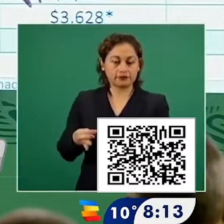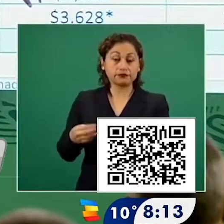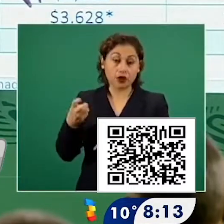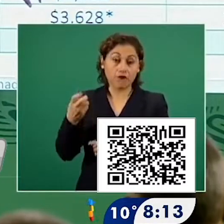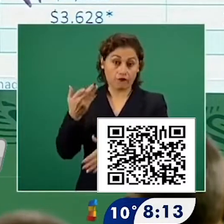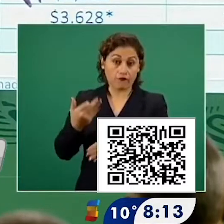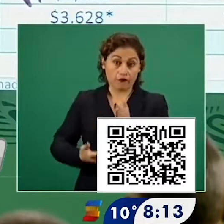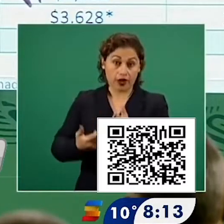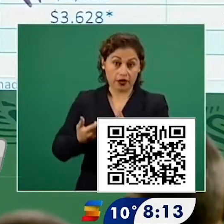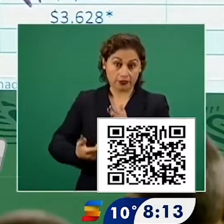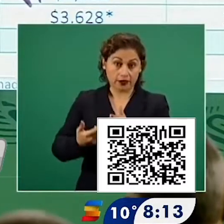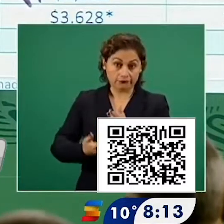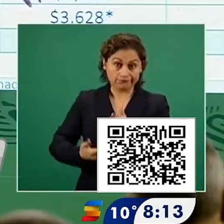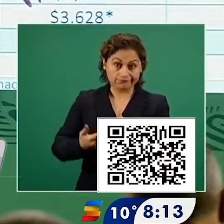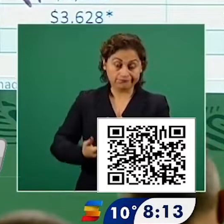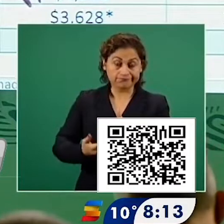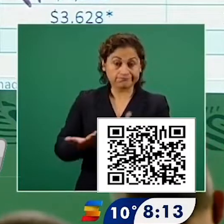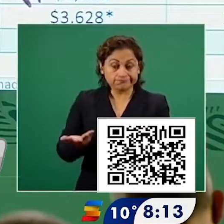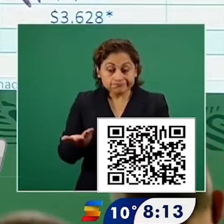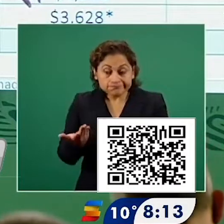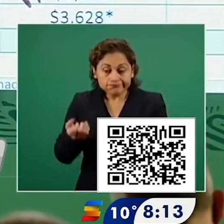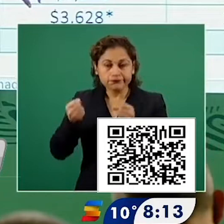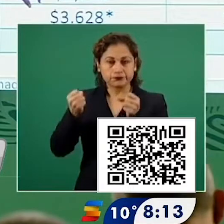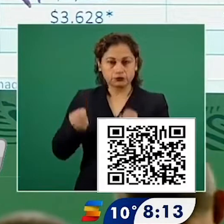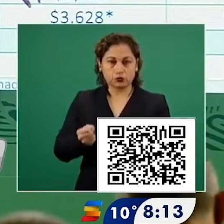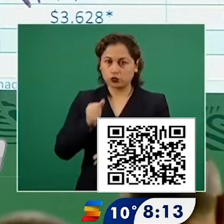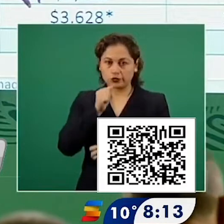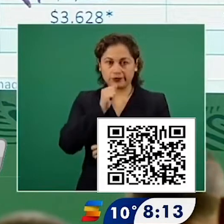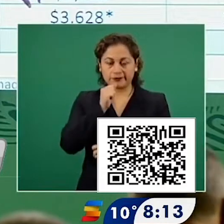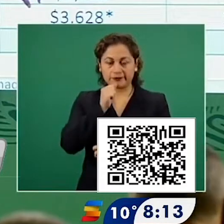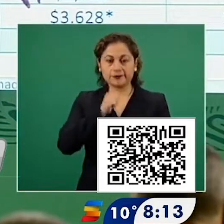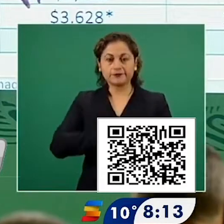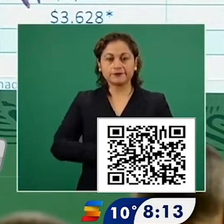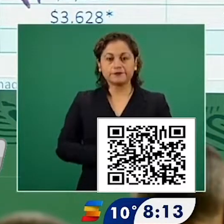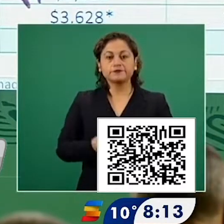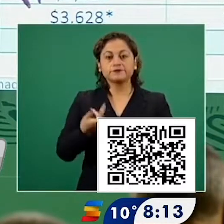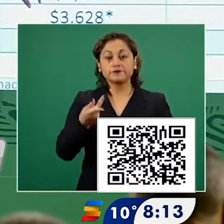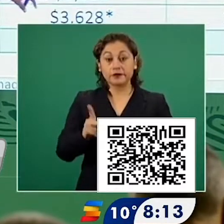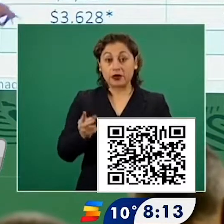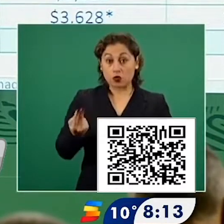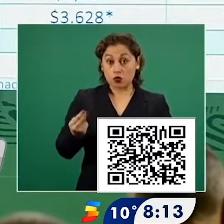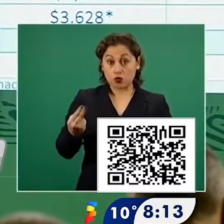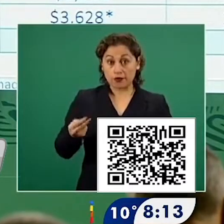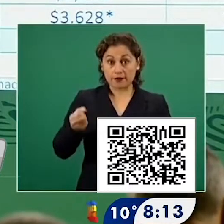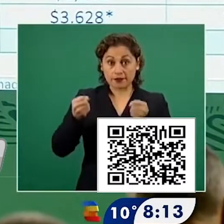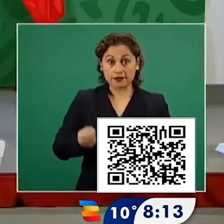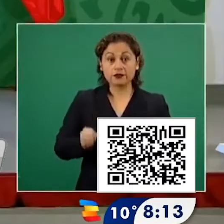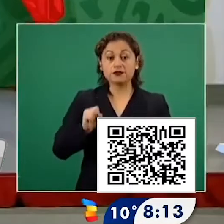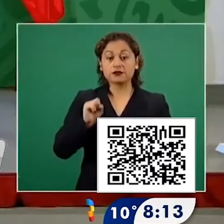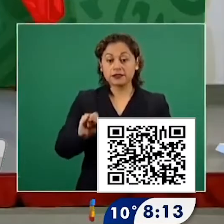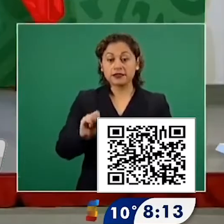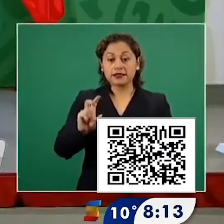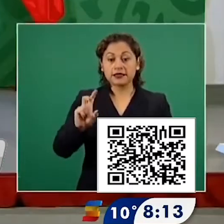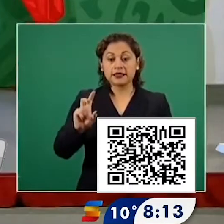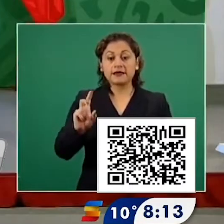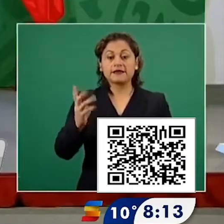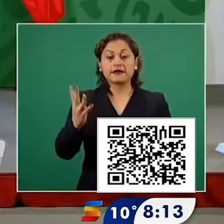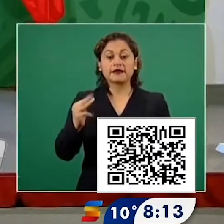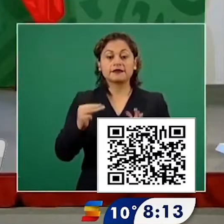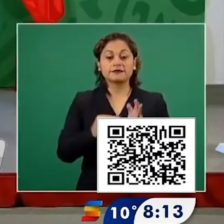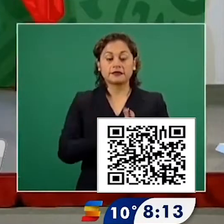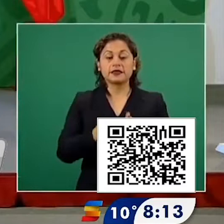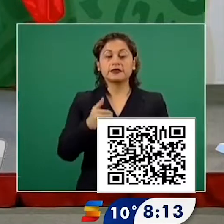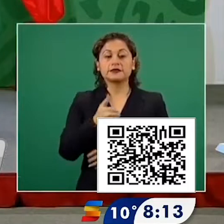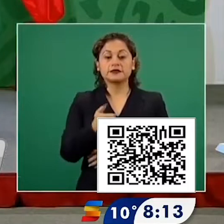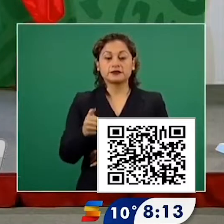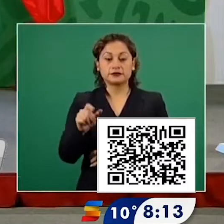11.44% más que en 2019, informó el martes el Banco de México. En particular, durante diciembre, las remesas